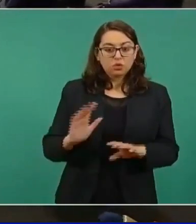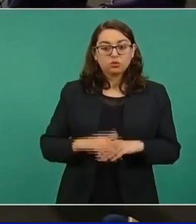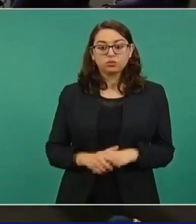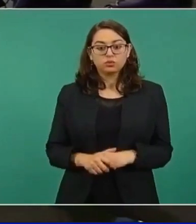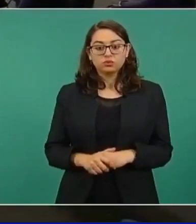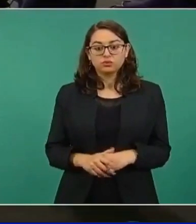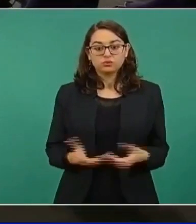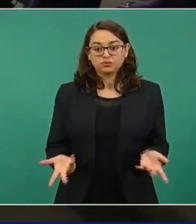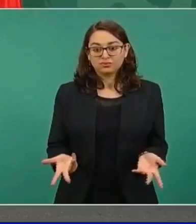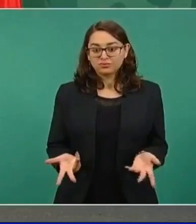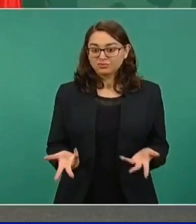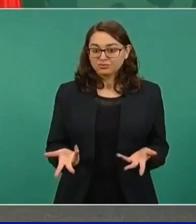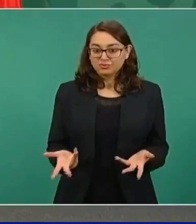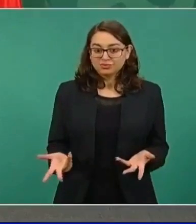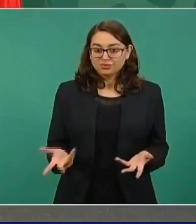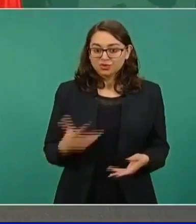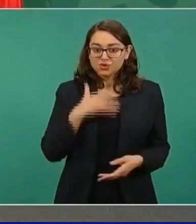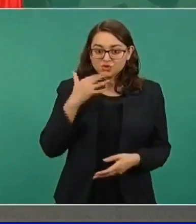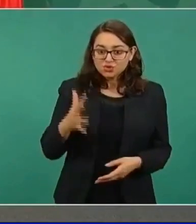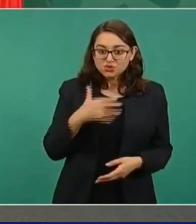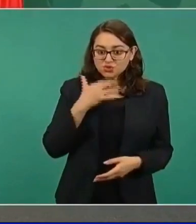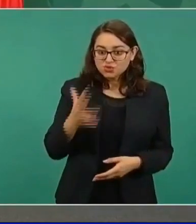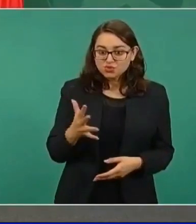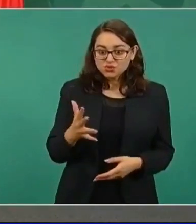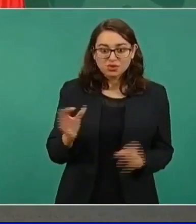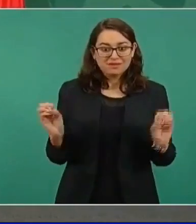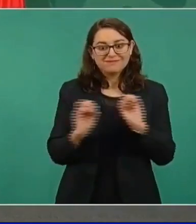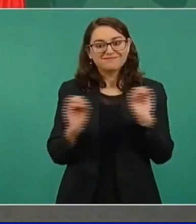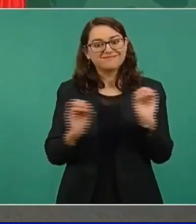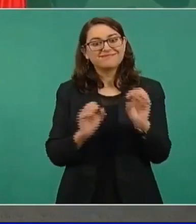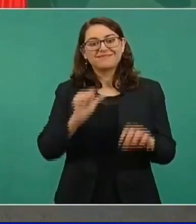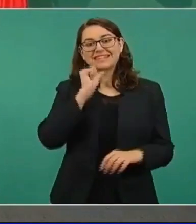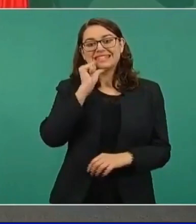No hay nada químico,